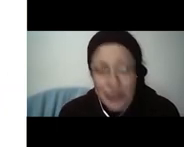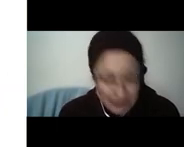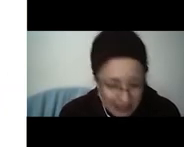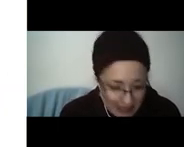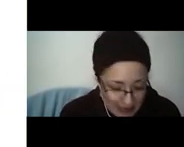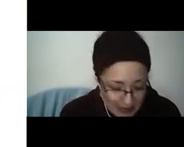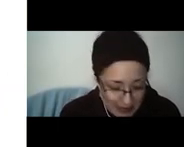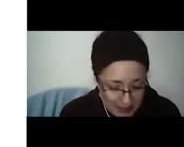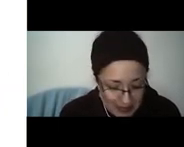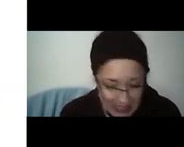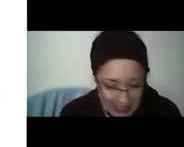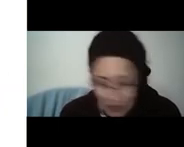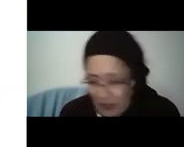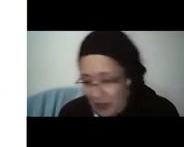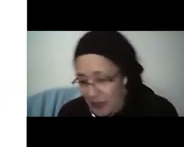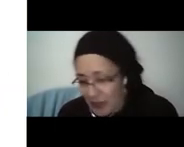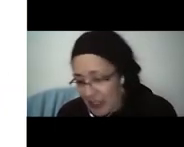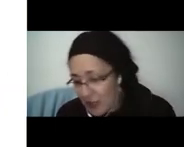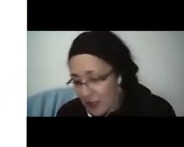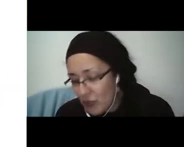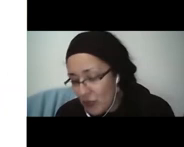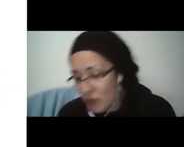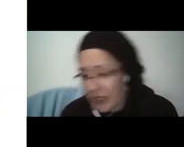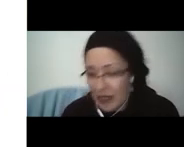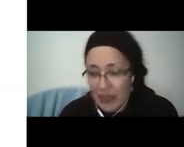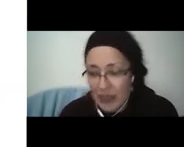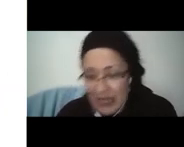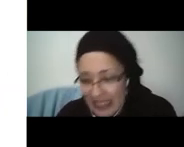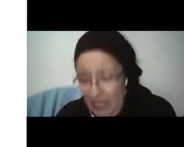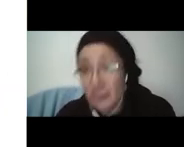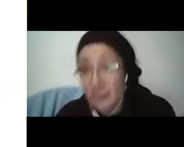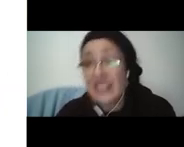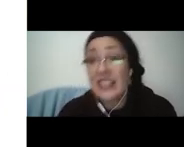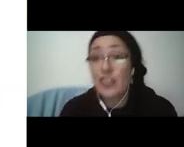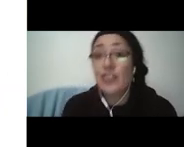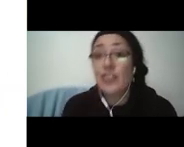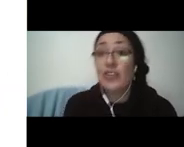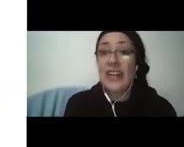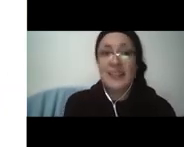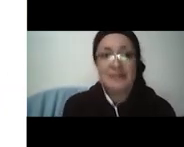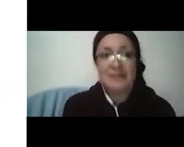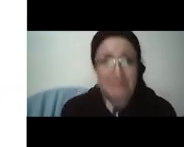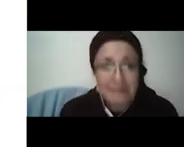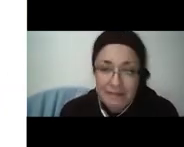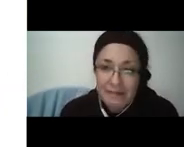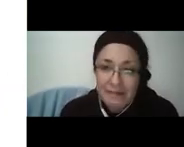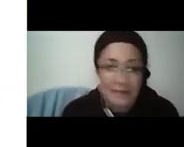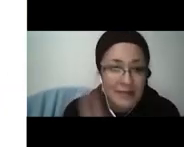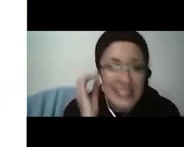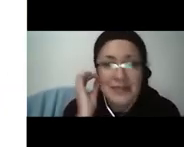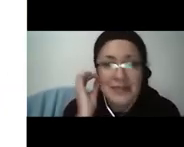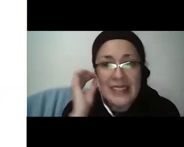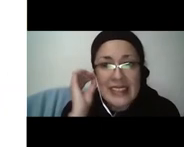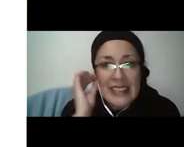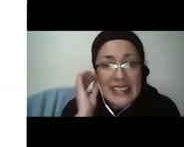1 alguien comenzó a mencionar sobre una planta de concentración solar.